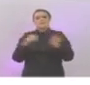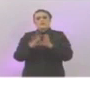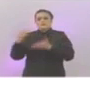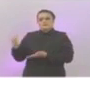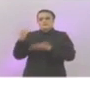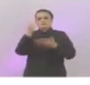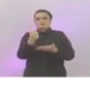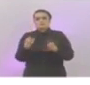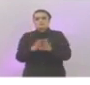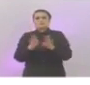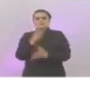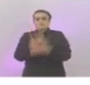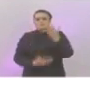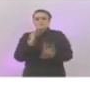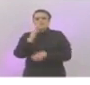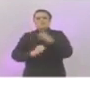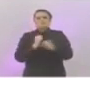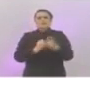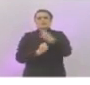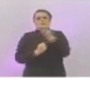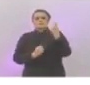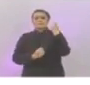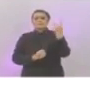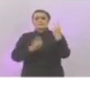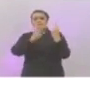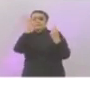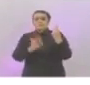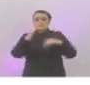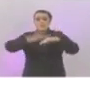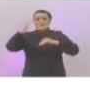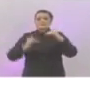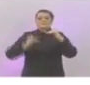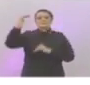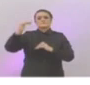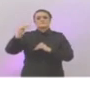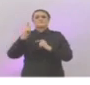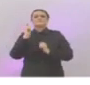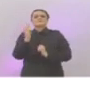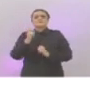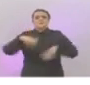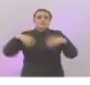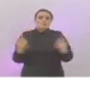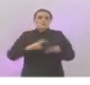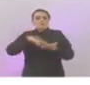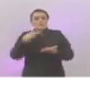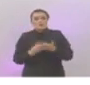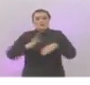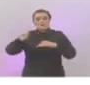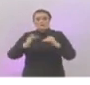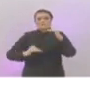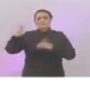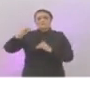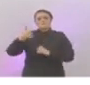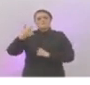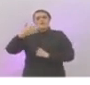a la obra pública se incrementó 101%, o sea, se dobló, al pasar de más